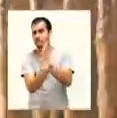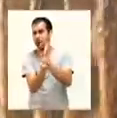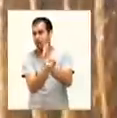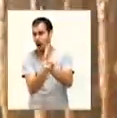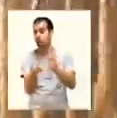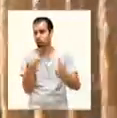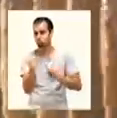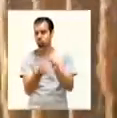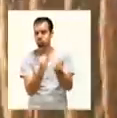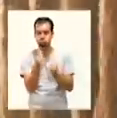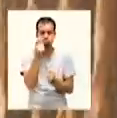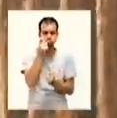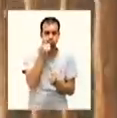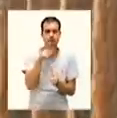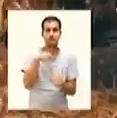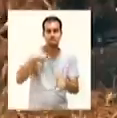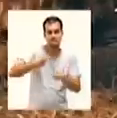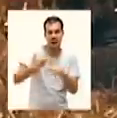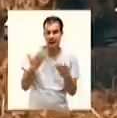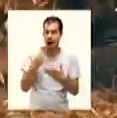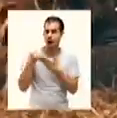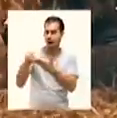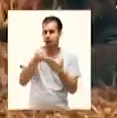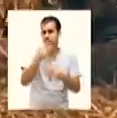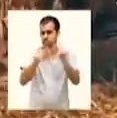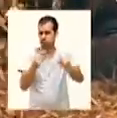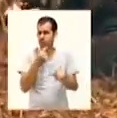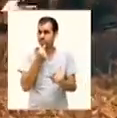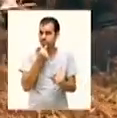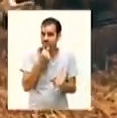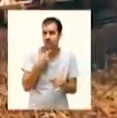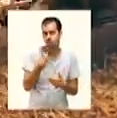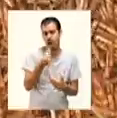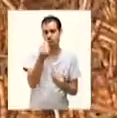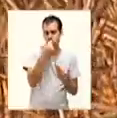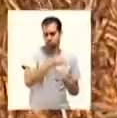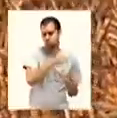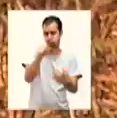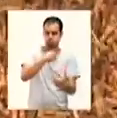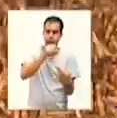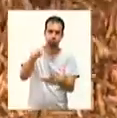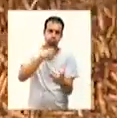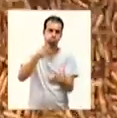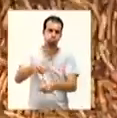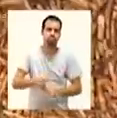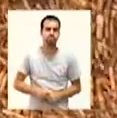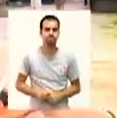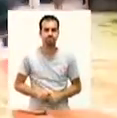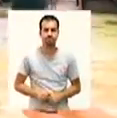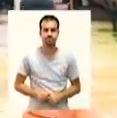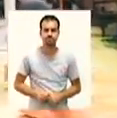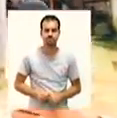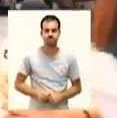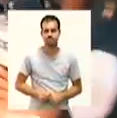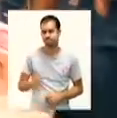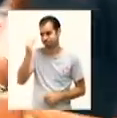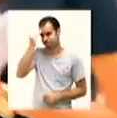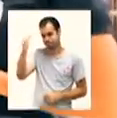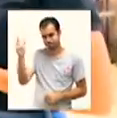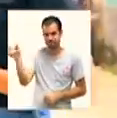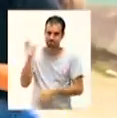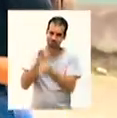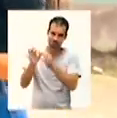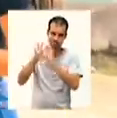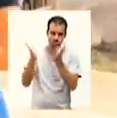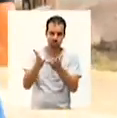ancianos y todas las personas vulnerables en el municipio, dando su ayuda humanitaria ahí. Muchísimas gracias, Yaimara,